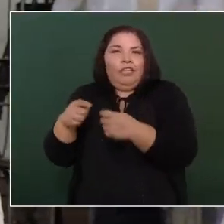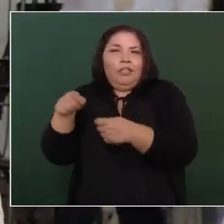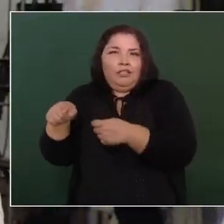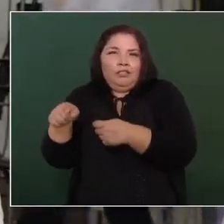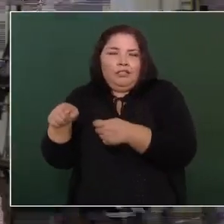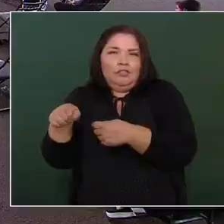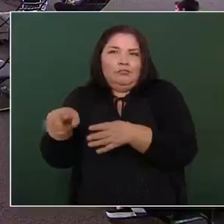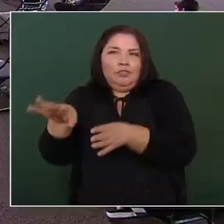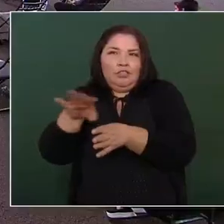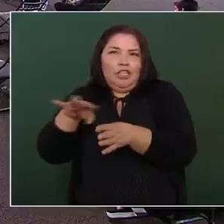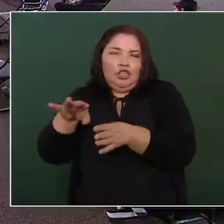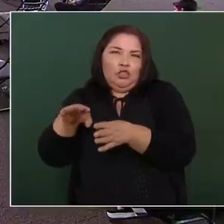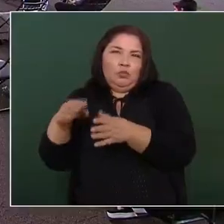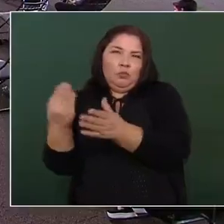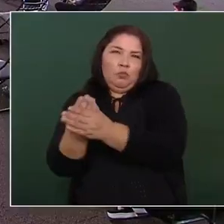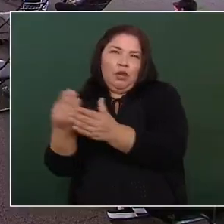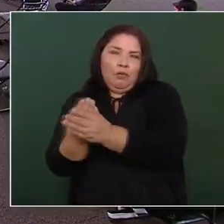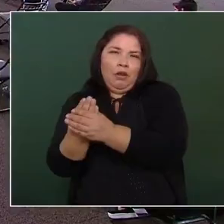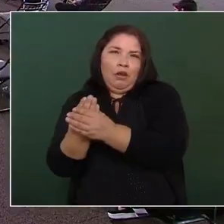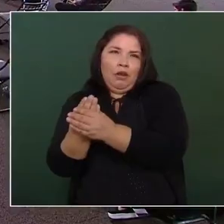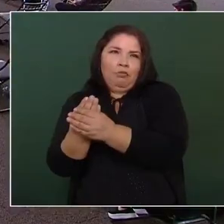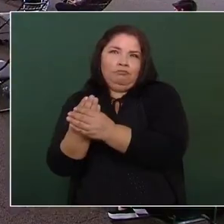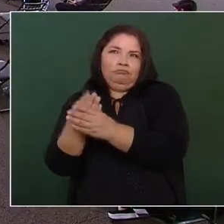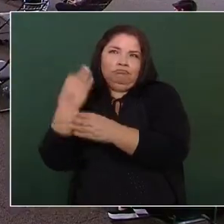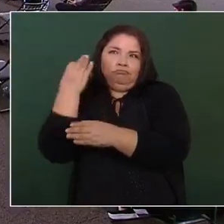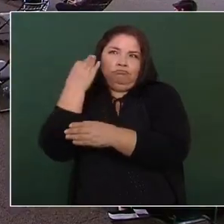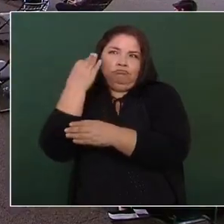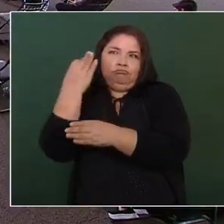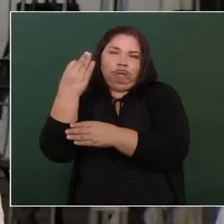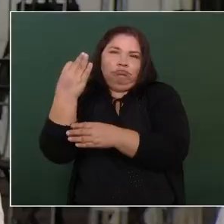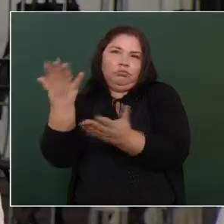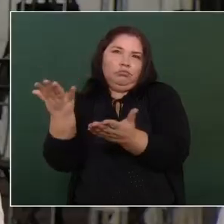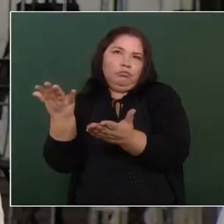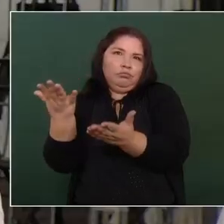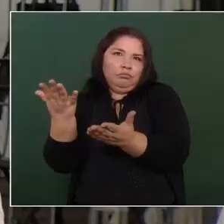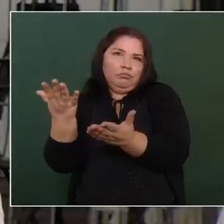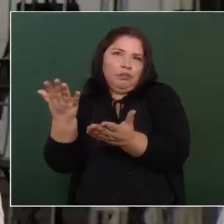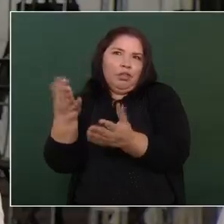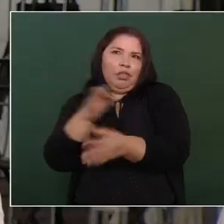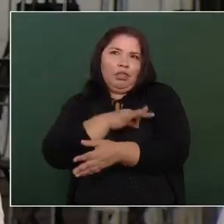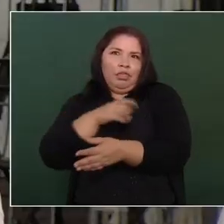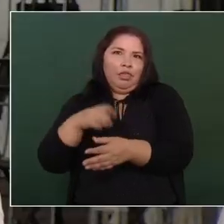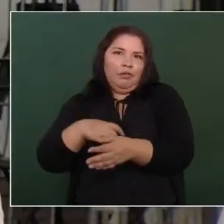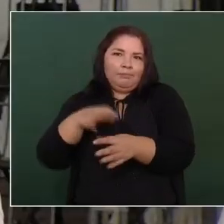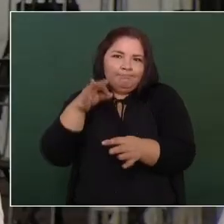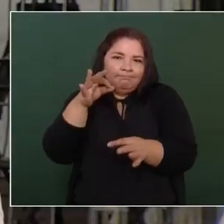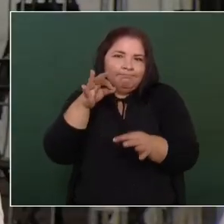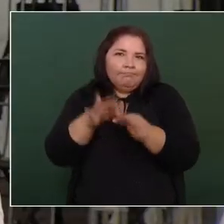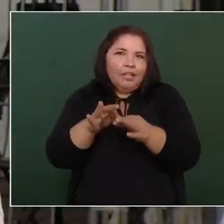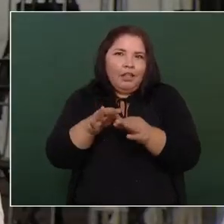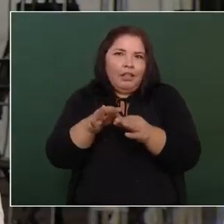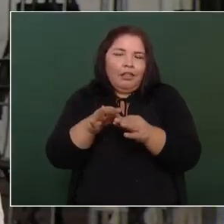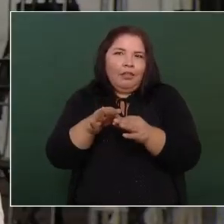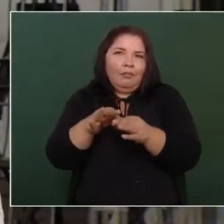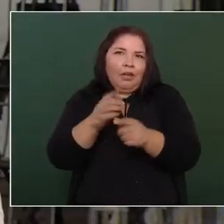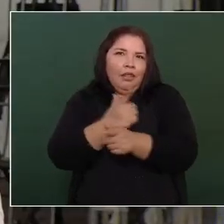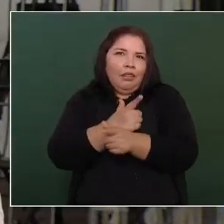de particulares, ¿no? Y ya tiene tiempo, me imagino, tiene que cumplirse un periodo para que se